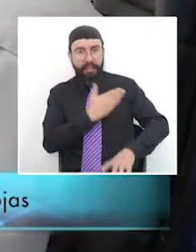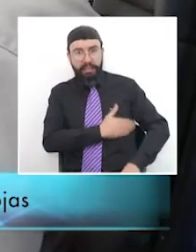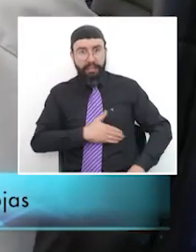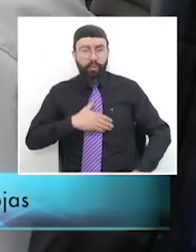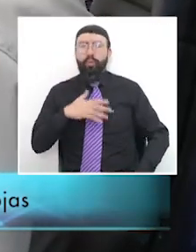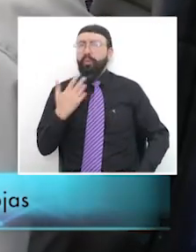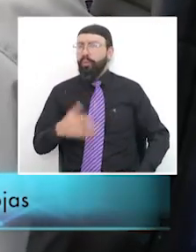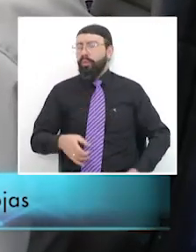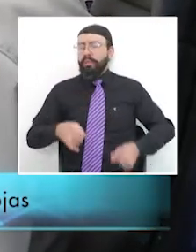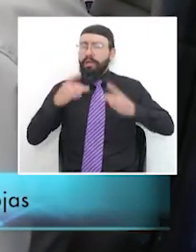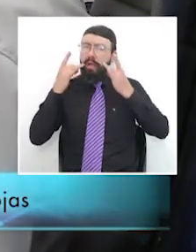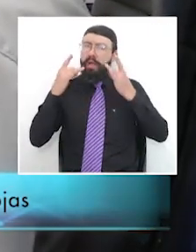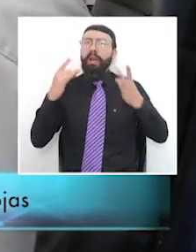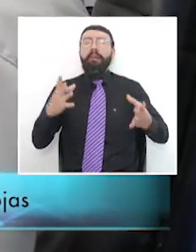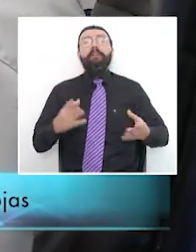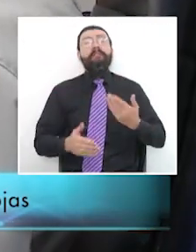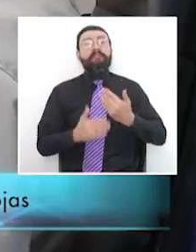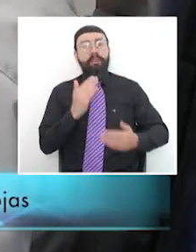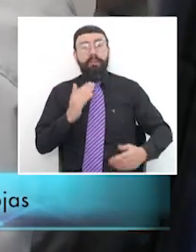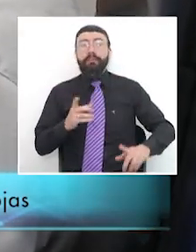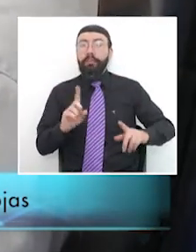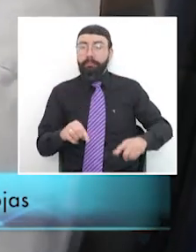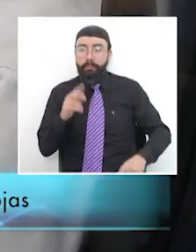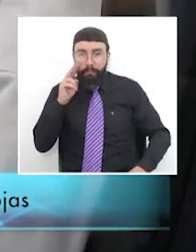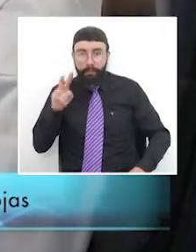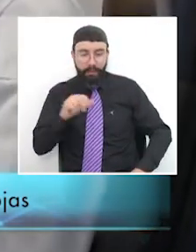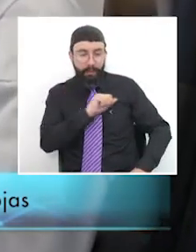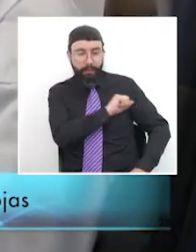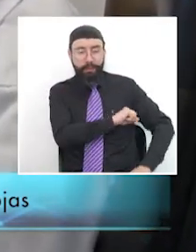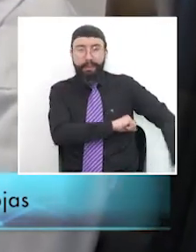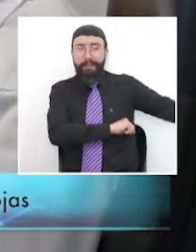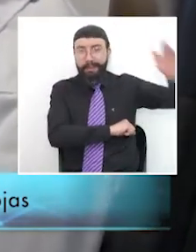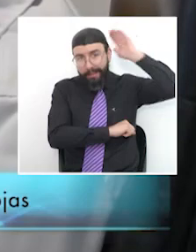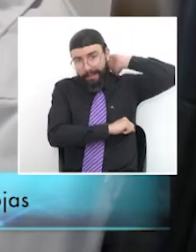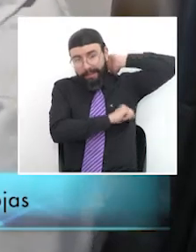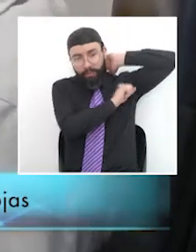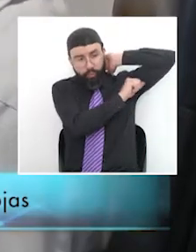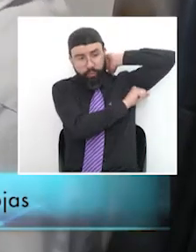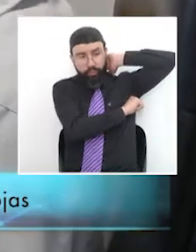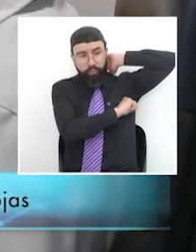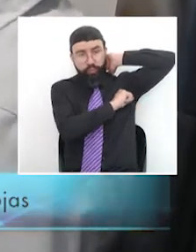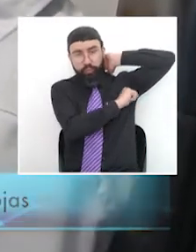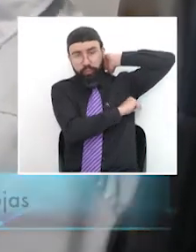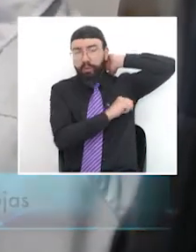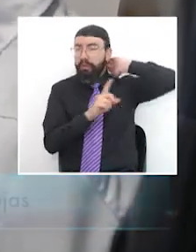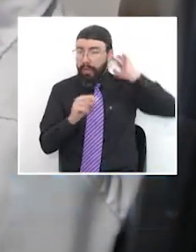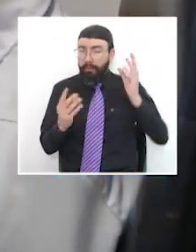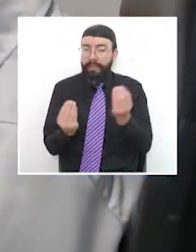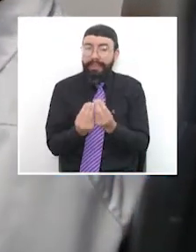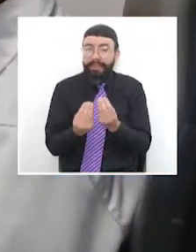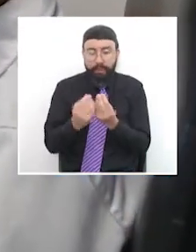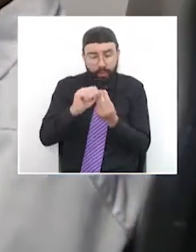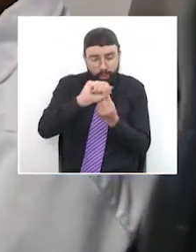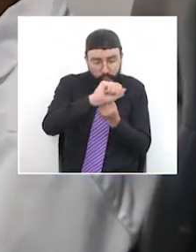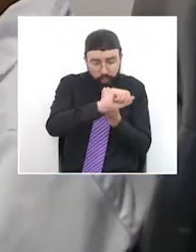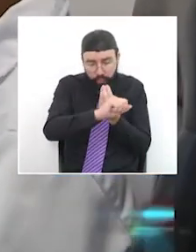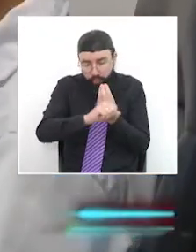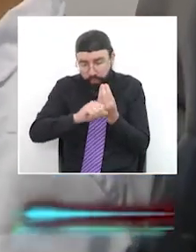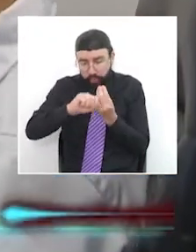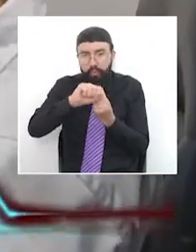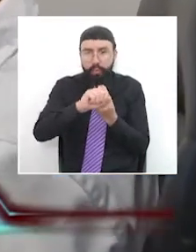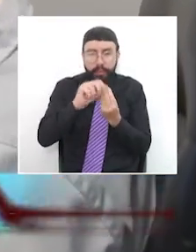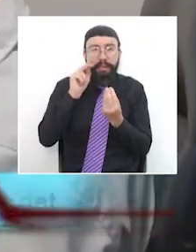muy agresivo, muy invasivo. Axila. Axilas, toda la parte ganglionar. Y testículos. Y los testículos, la bolsa